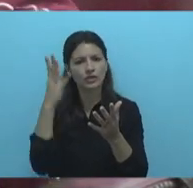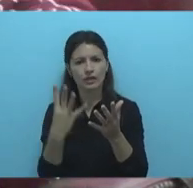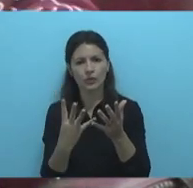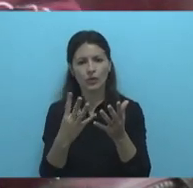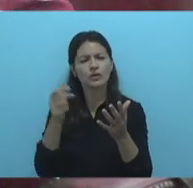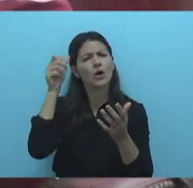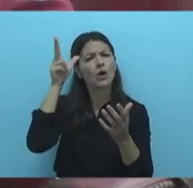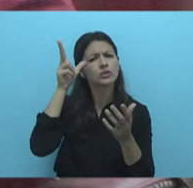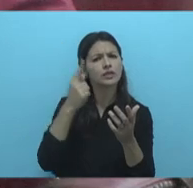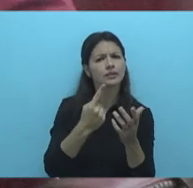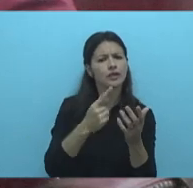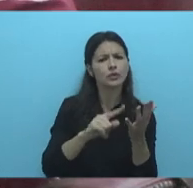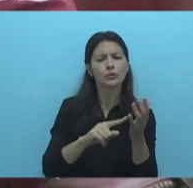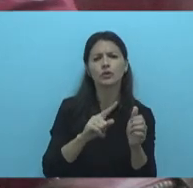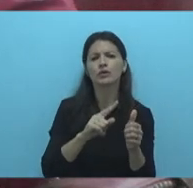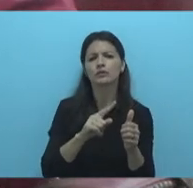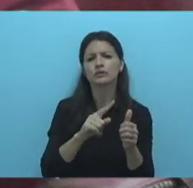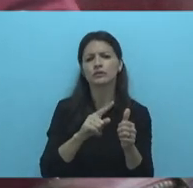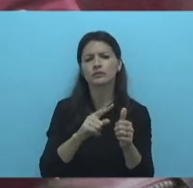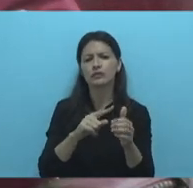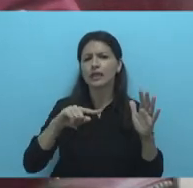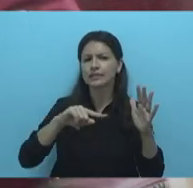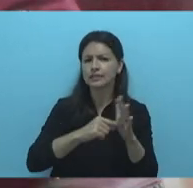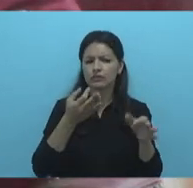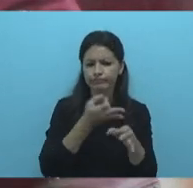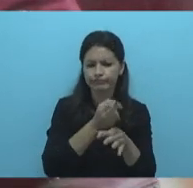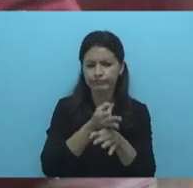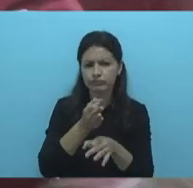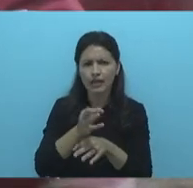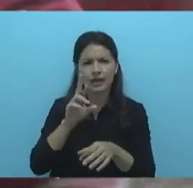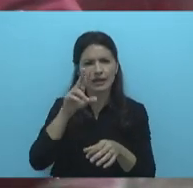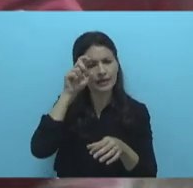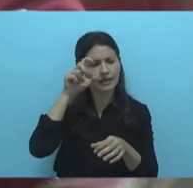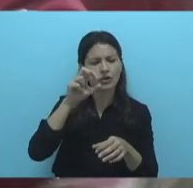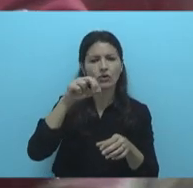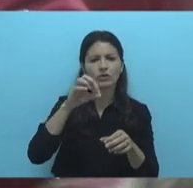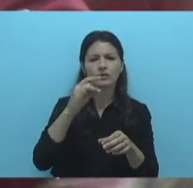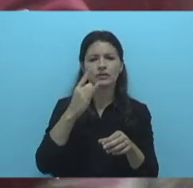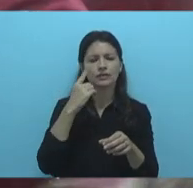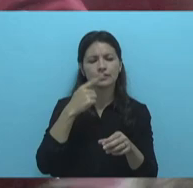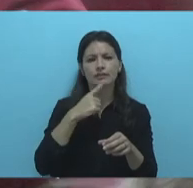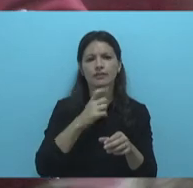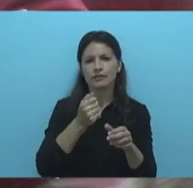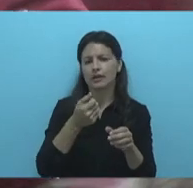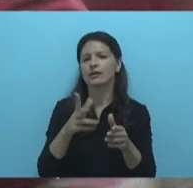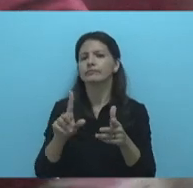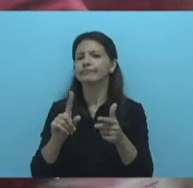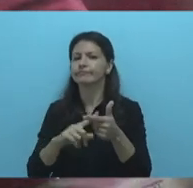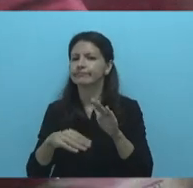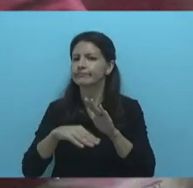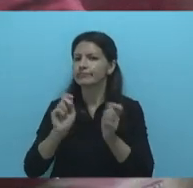El 81 es Centro de Capacitación Reconquista. Sí, el número 80 del listado nuevo. Y